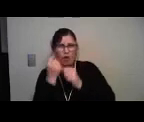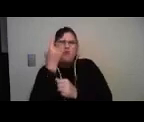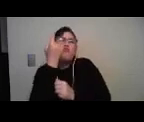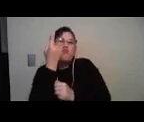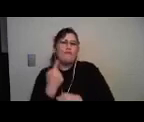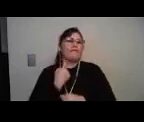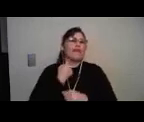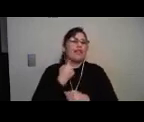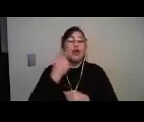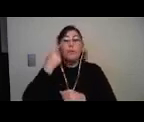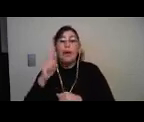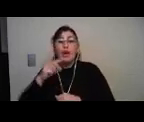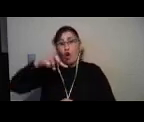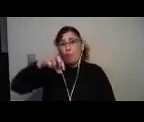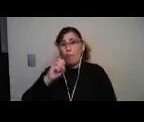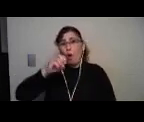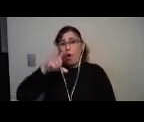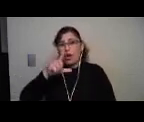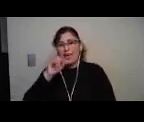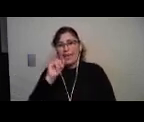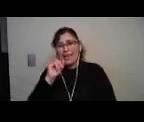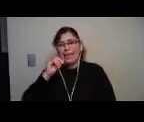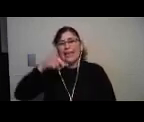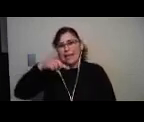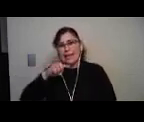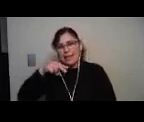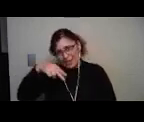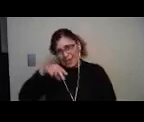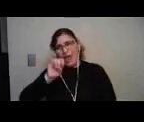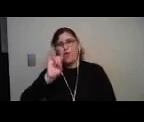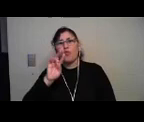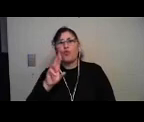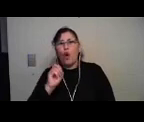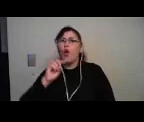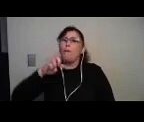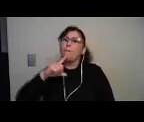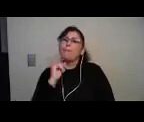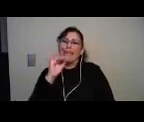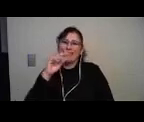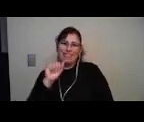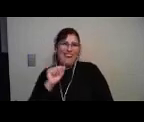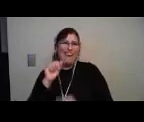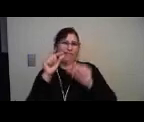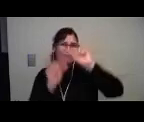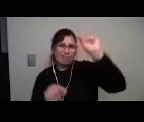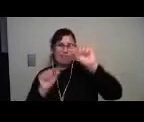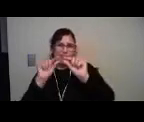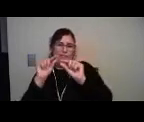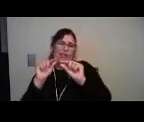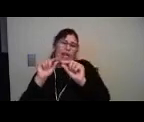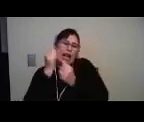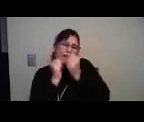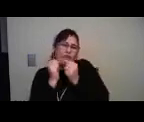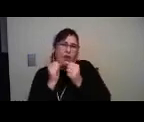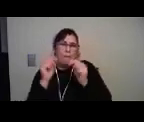de polineuropatías cuando afectan a más de un nervio, ¿ya? Entonces, y que generalmente está más asociada como enfermedades